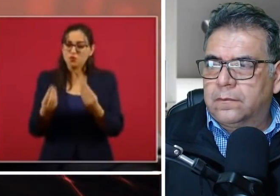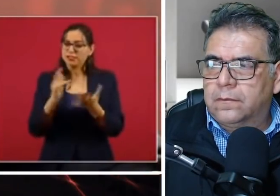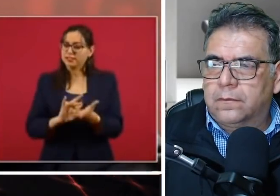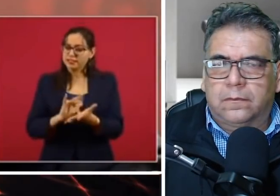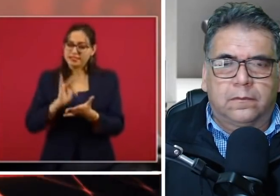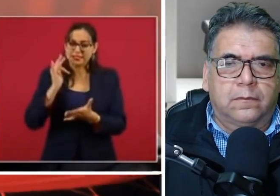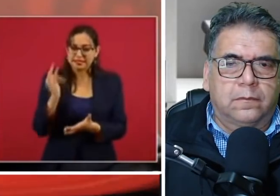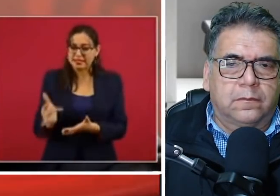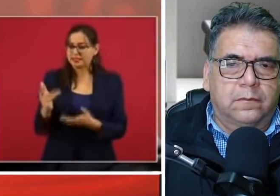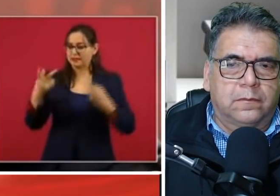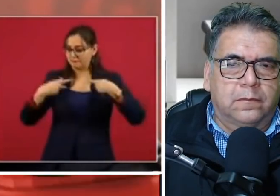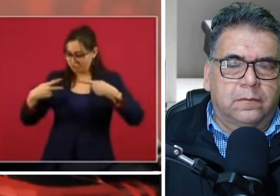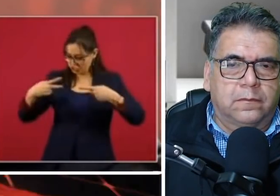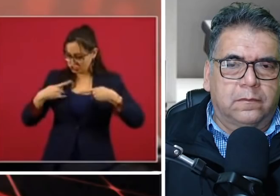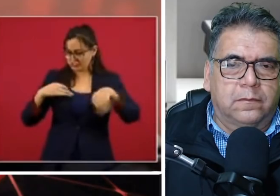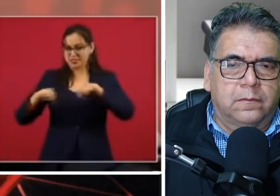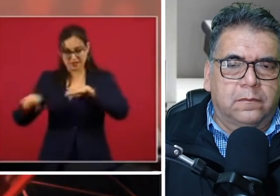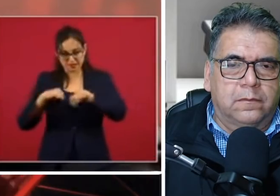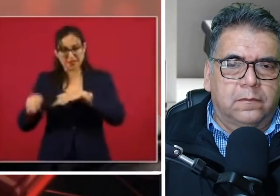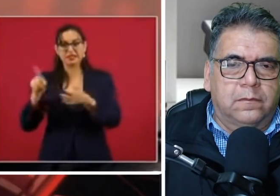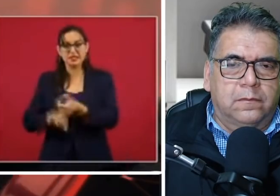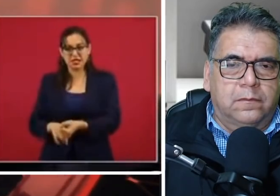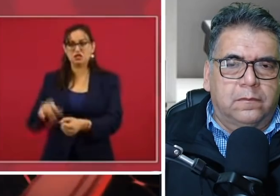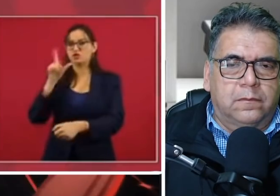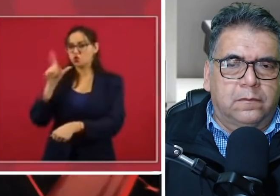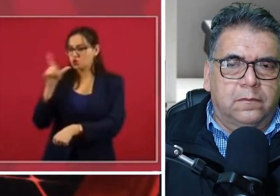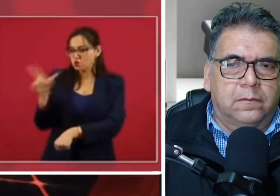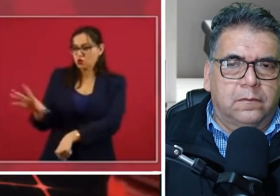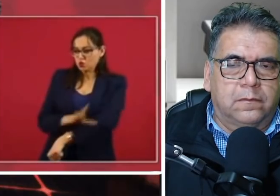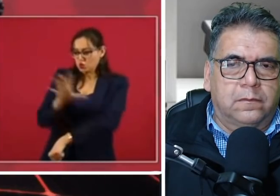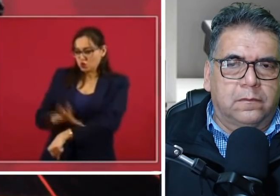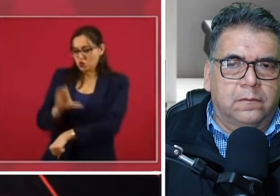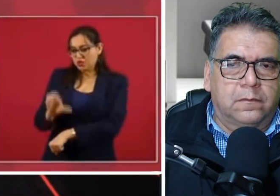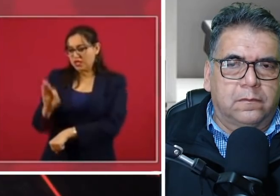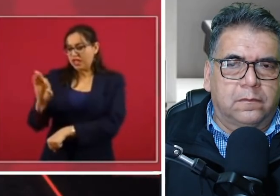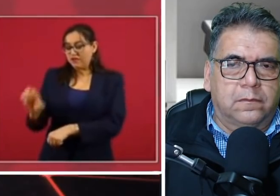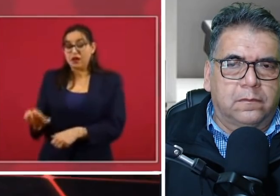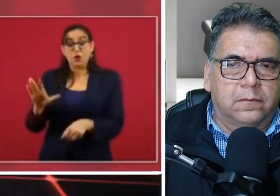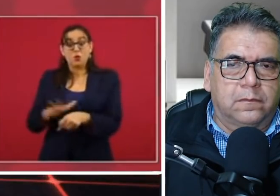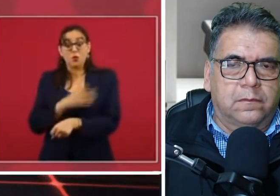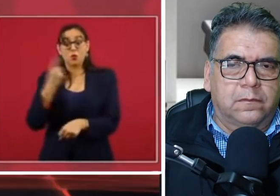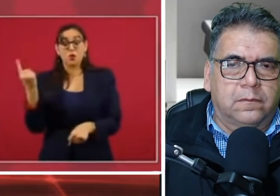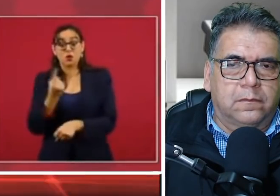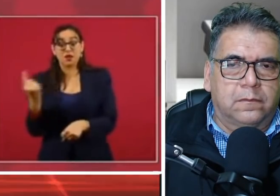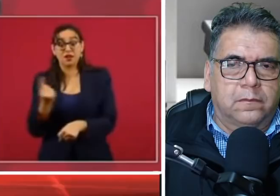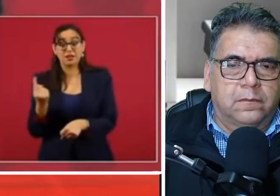trabajadores electricistas, porque ante un